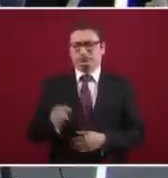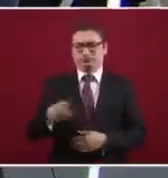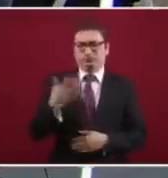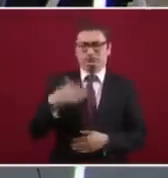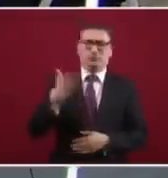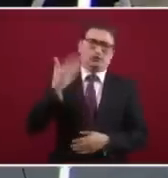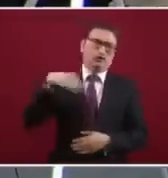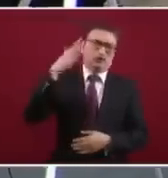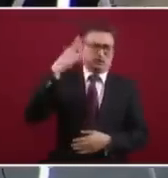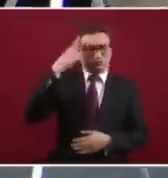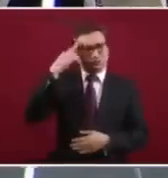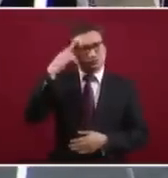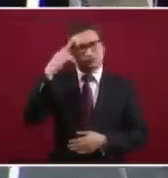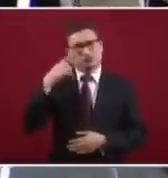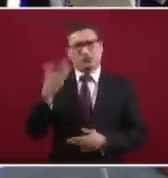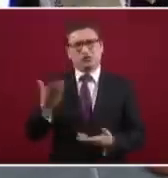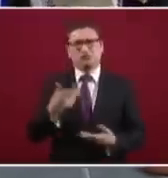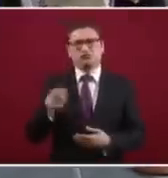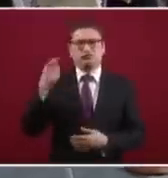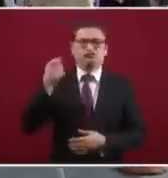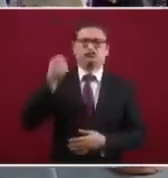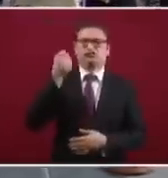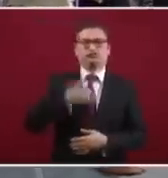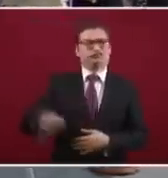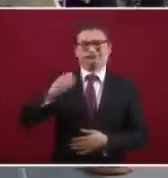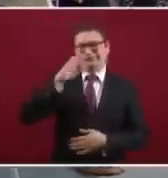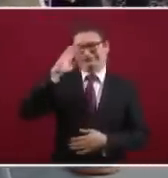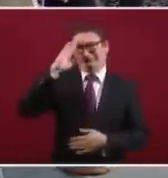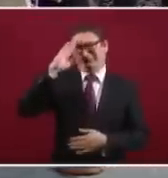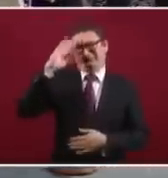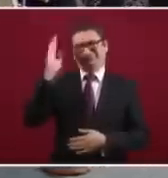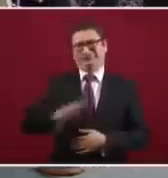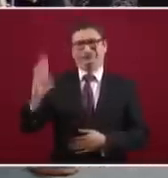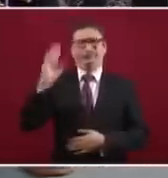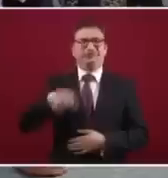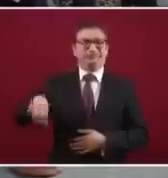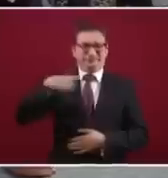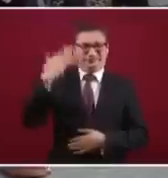Porfirio Díaz era el maestro de la simulación.